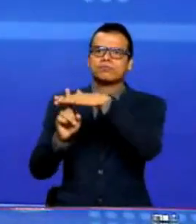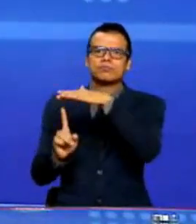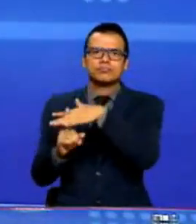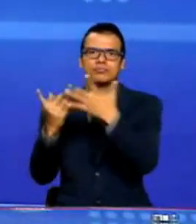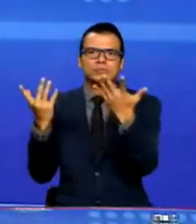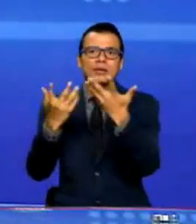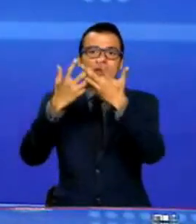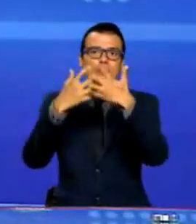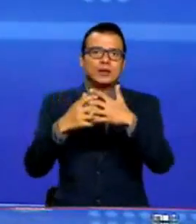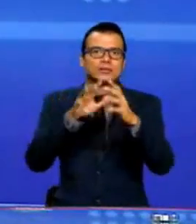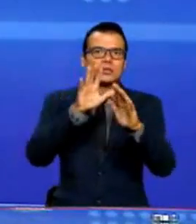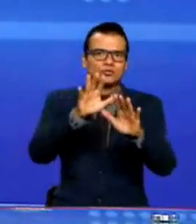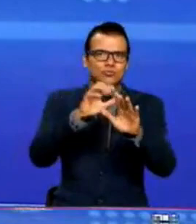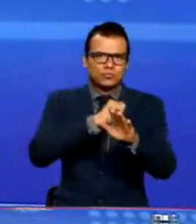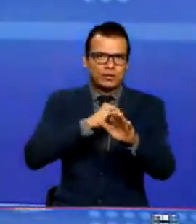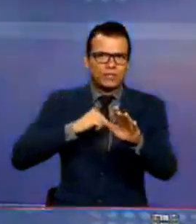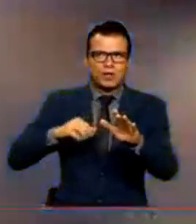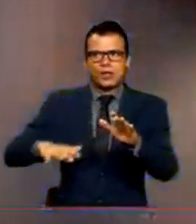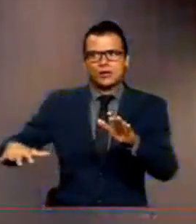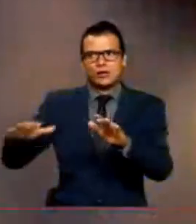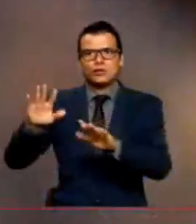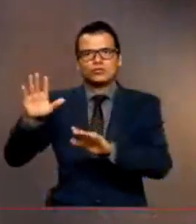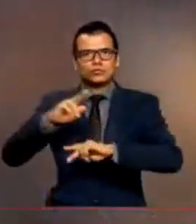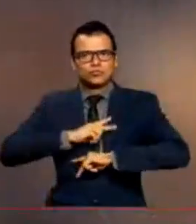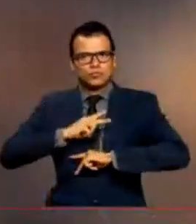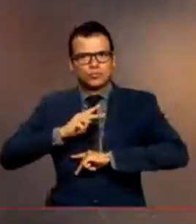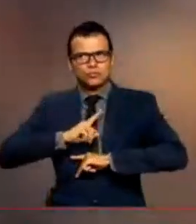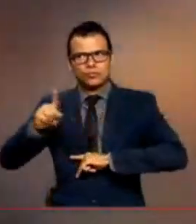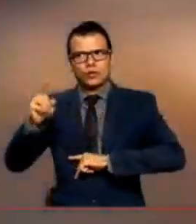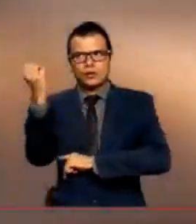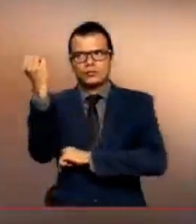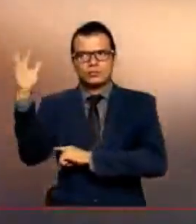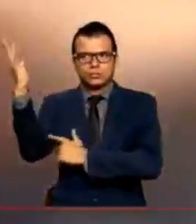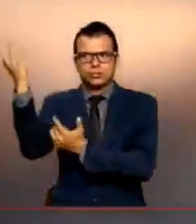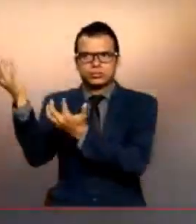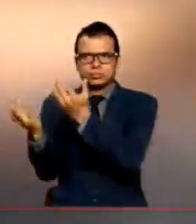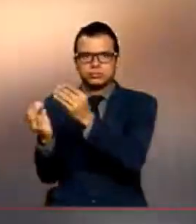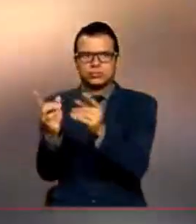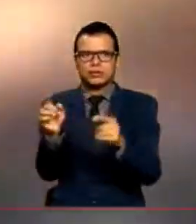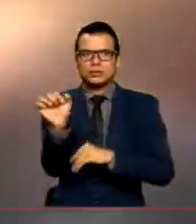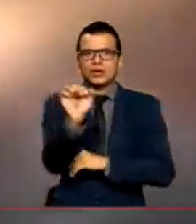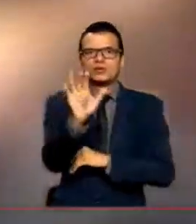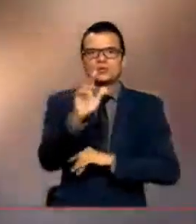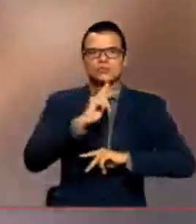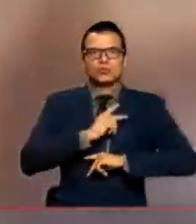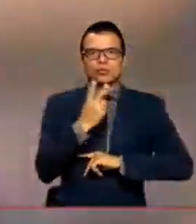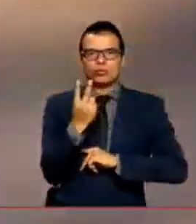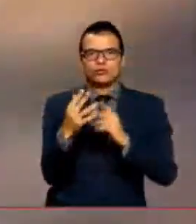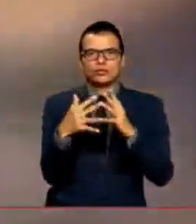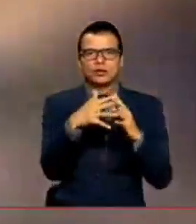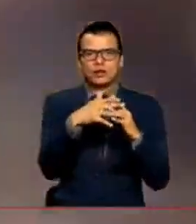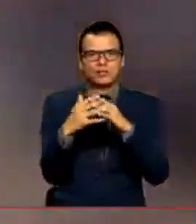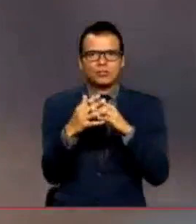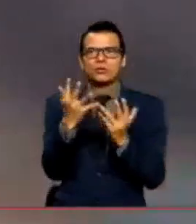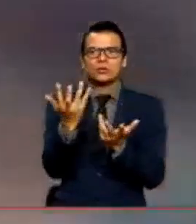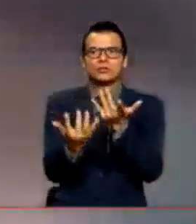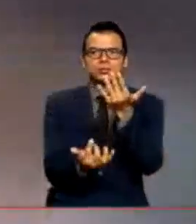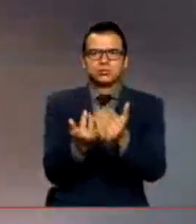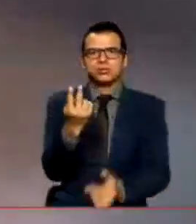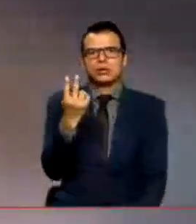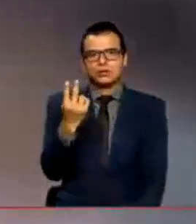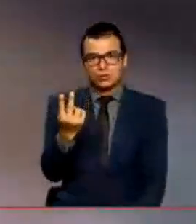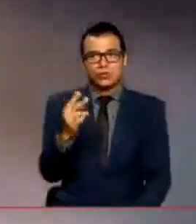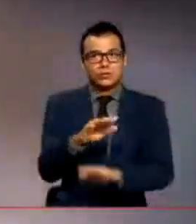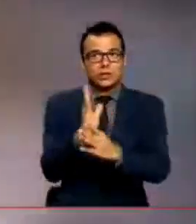una empresa privada, donde dos camiones y varios cultivos de árboles fueron incinerados, la Gobernación del Valle del Cauca y la Fuerza